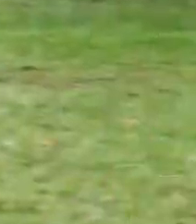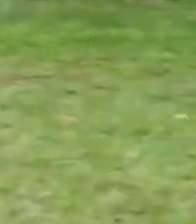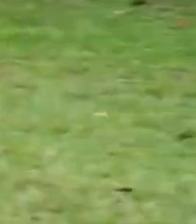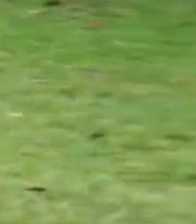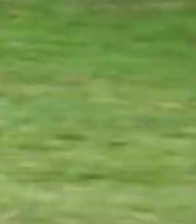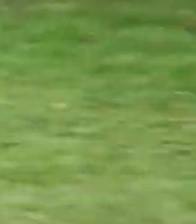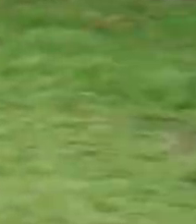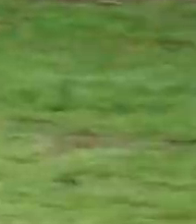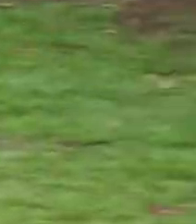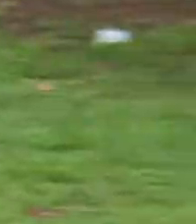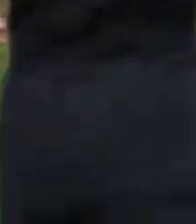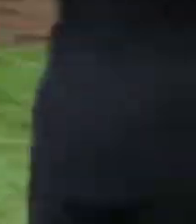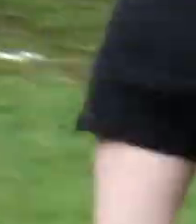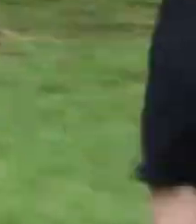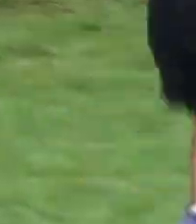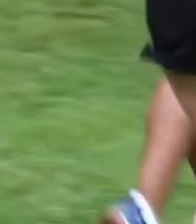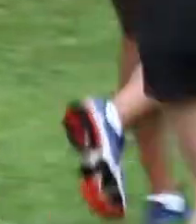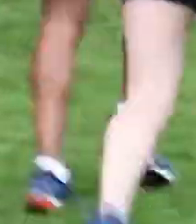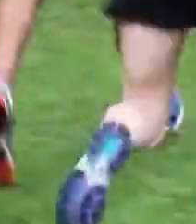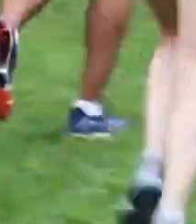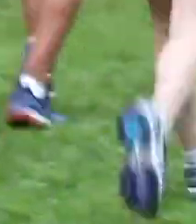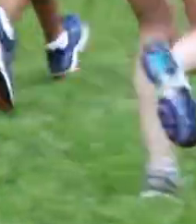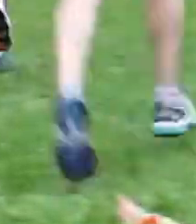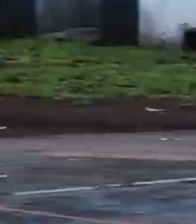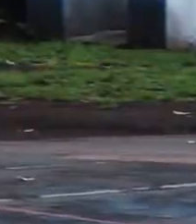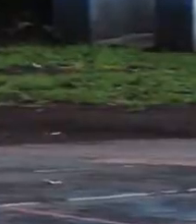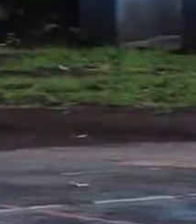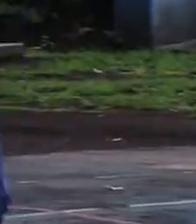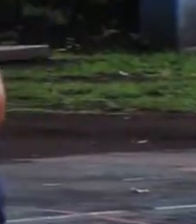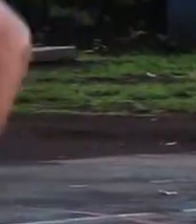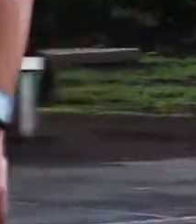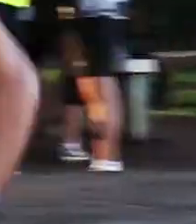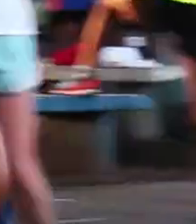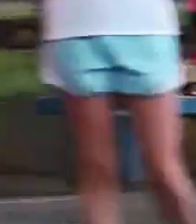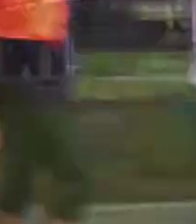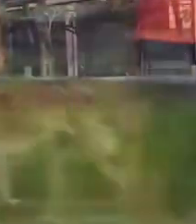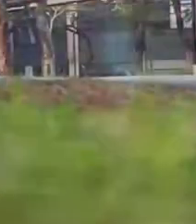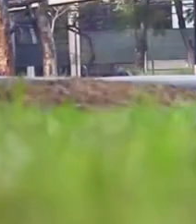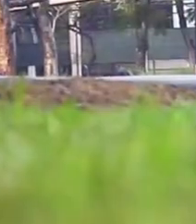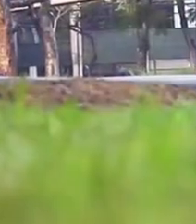gente muy joven, entonces eso como que me hace sentir más viva.